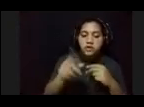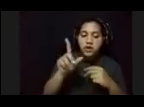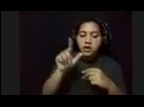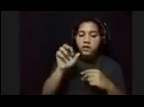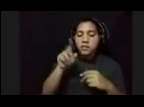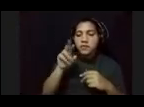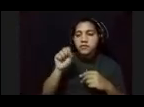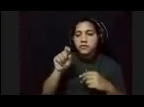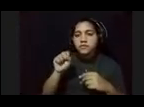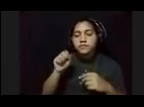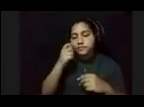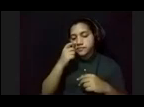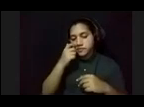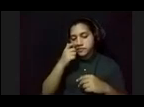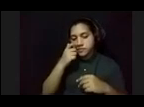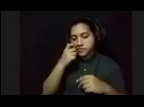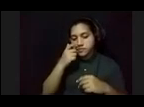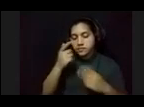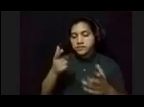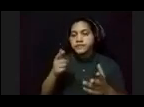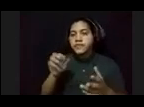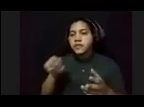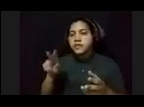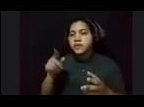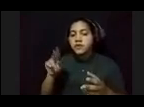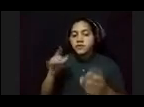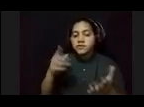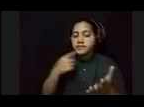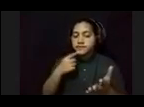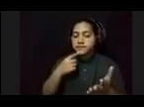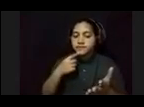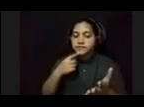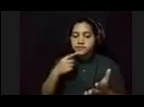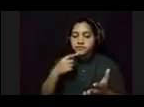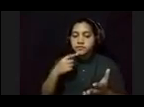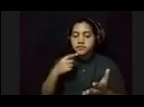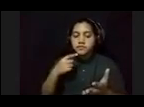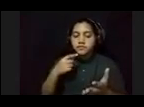Don Eugenio pues se refería, él se refiere a